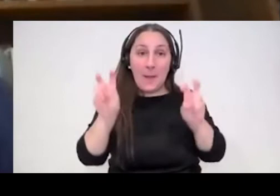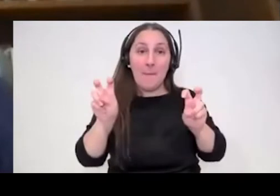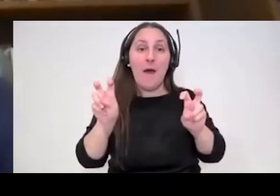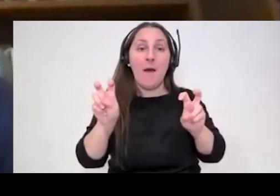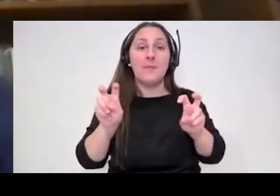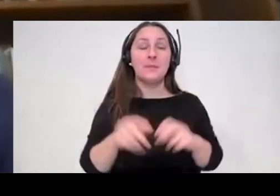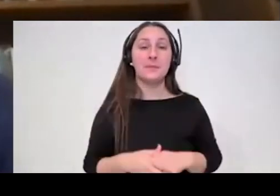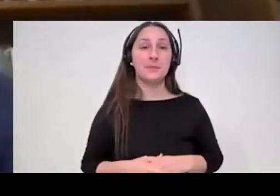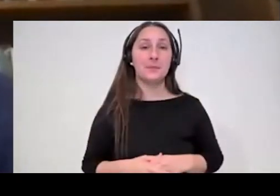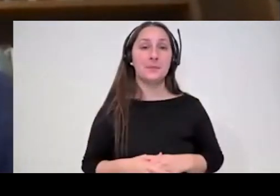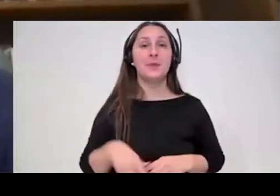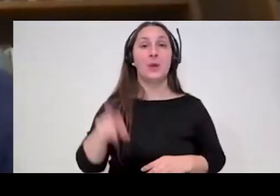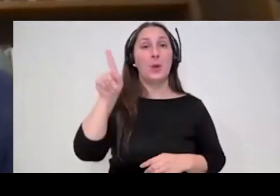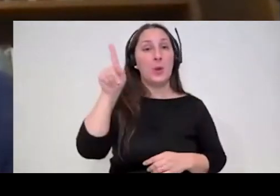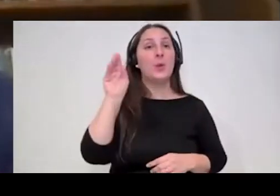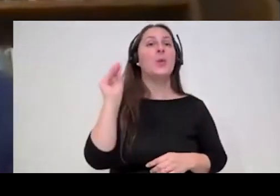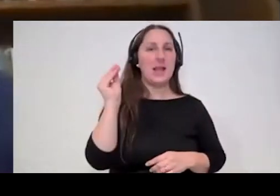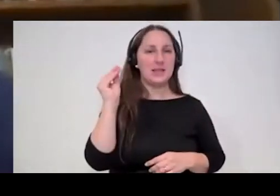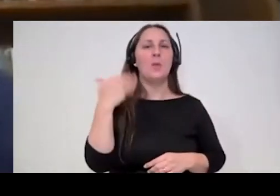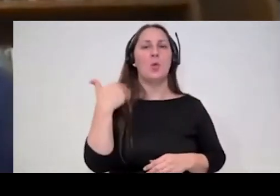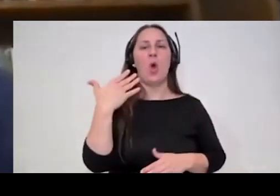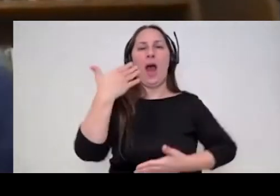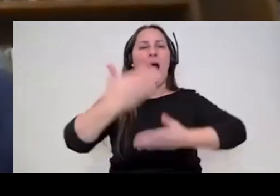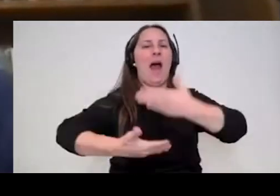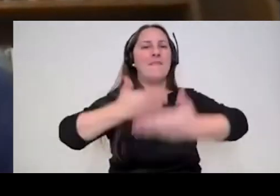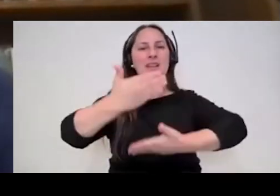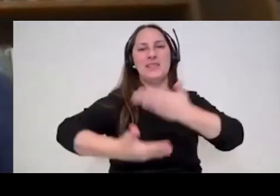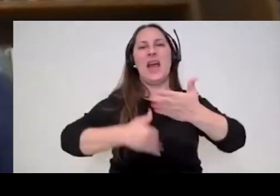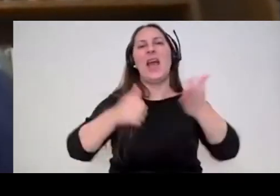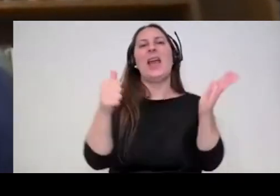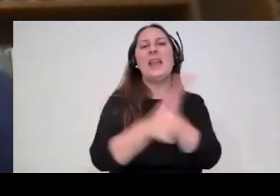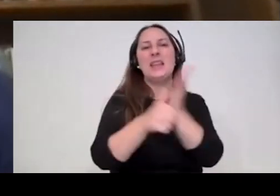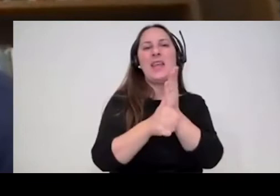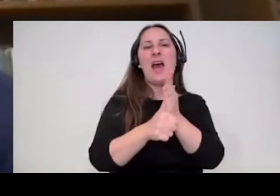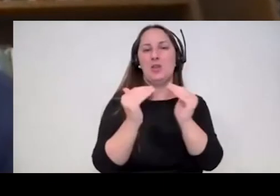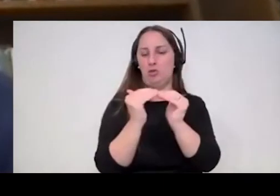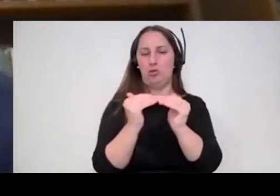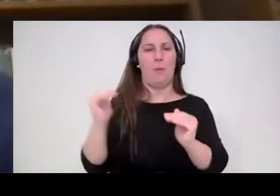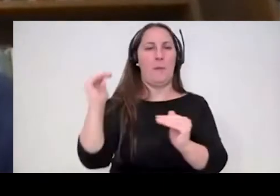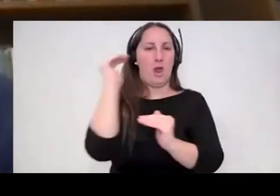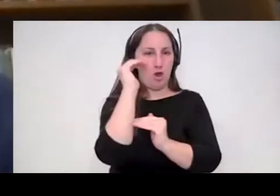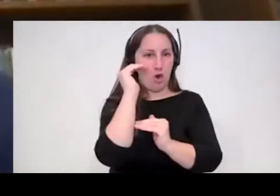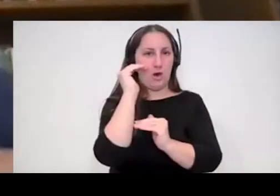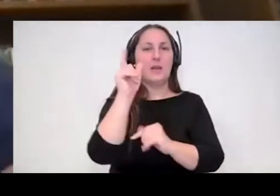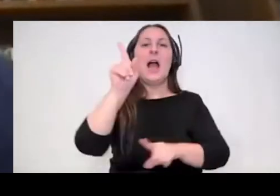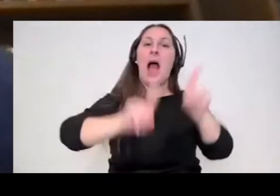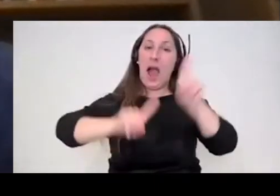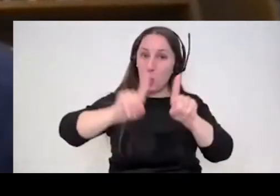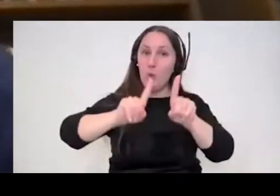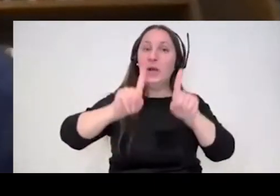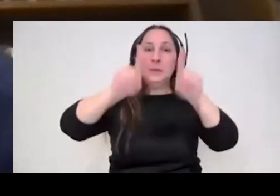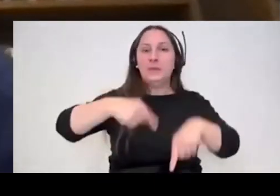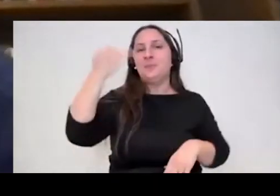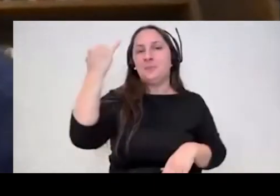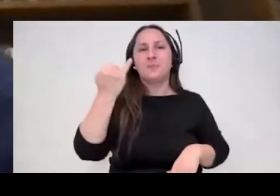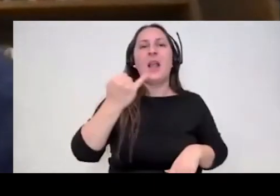ellos han podido avanzar en la estructuración de entidades de grado superior, más allá de que algunas de estas también tienen